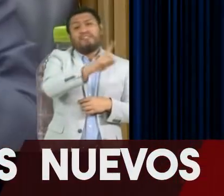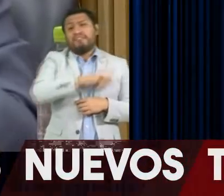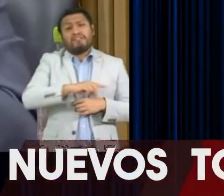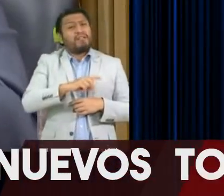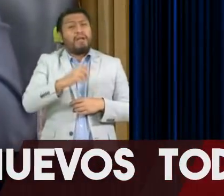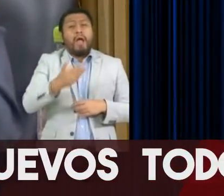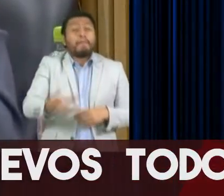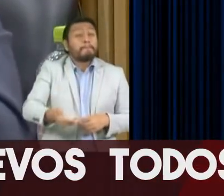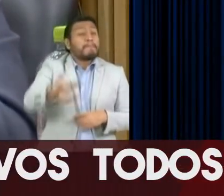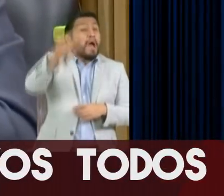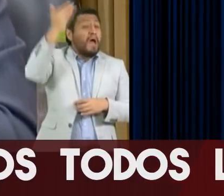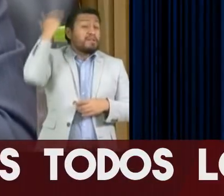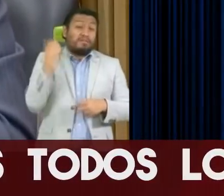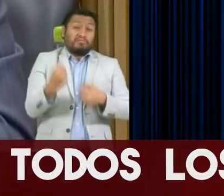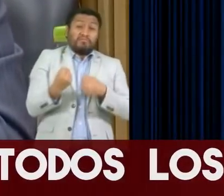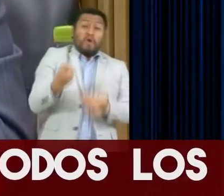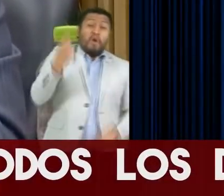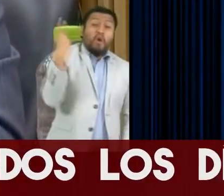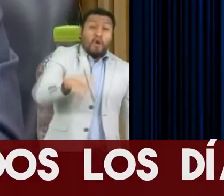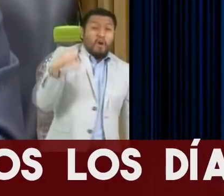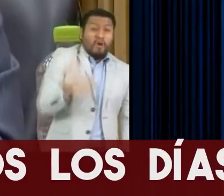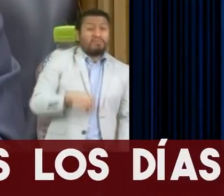del pasado y del autoritarismo.